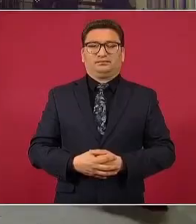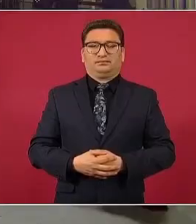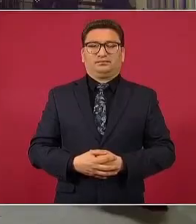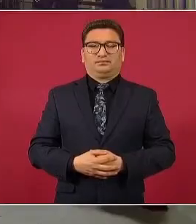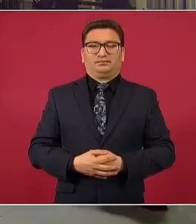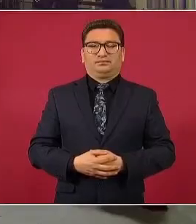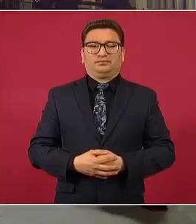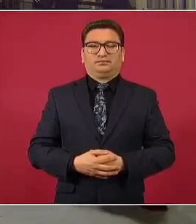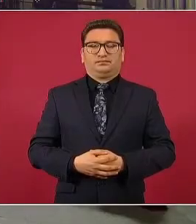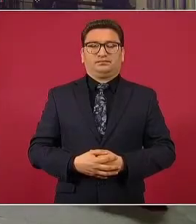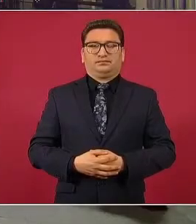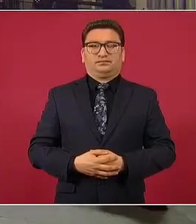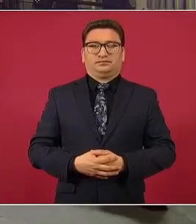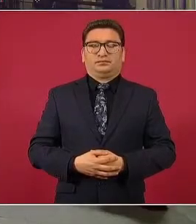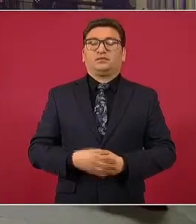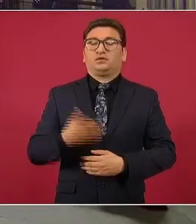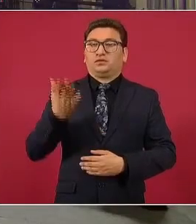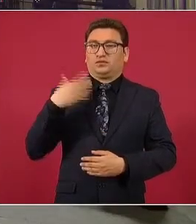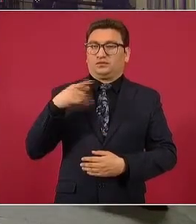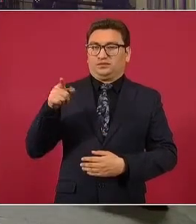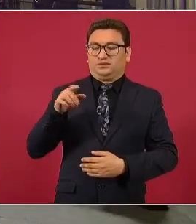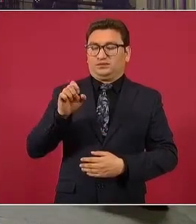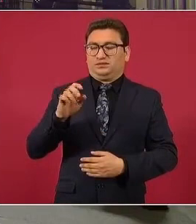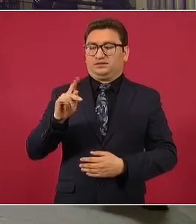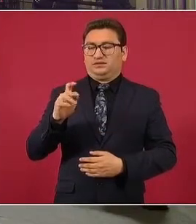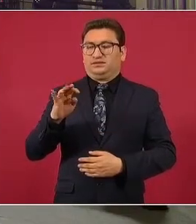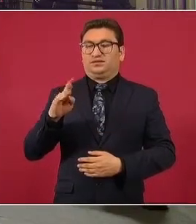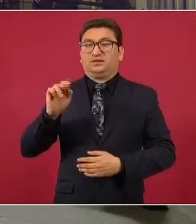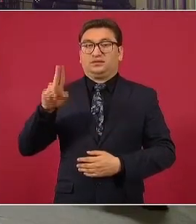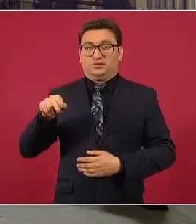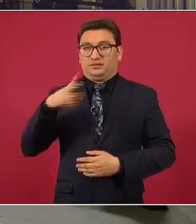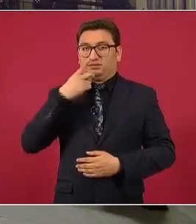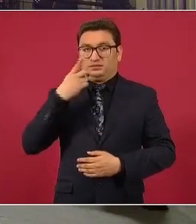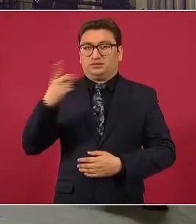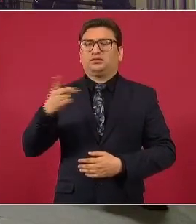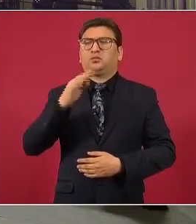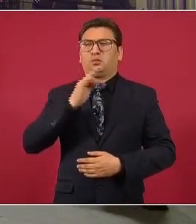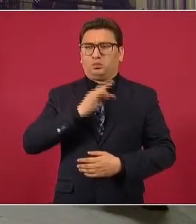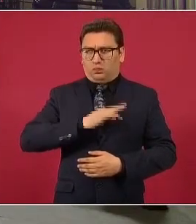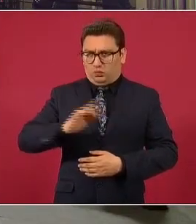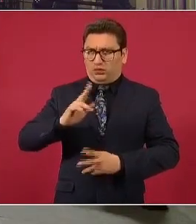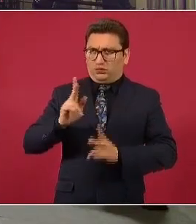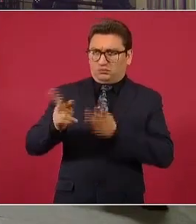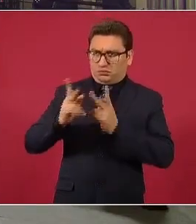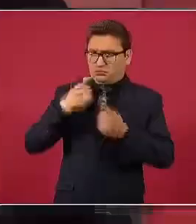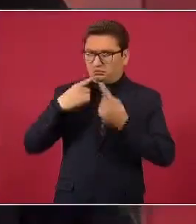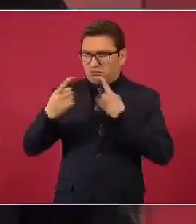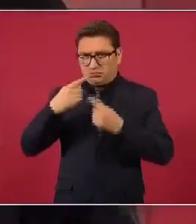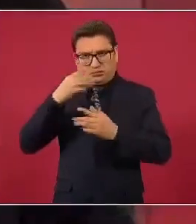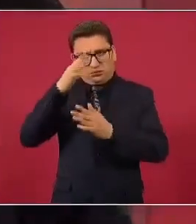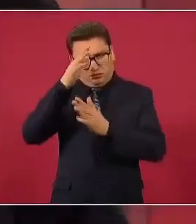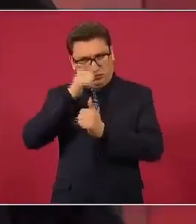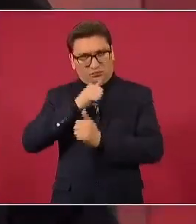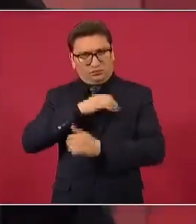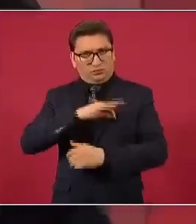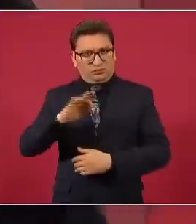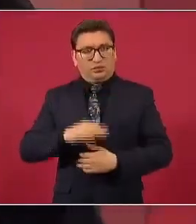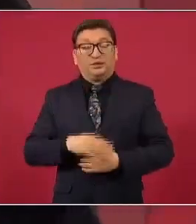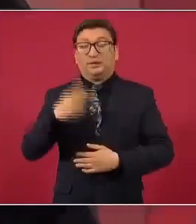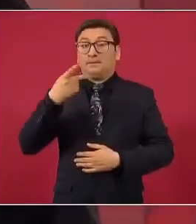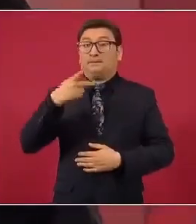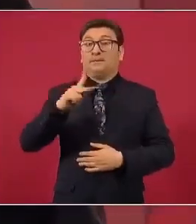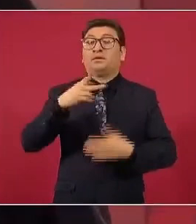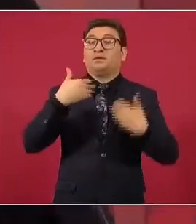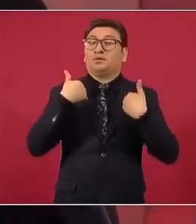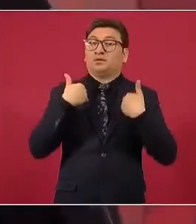Lo que le comenté a Esteban es que hay condiciones para un arreglo, pero que se